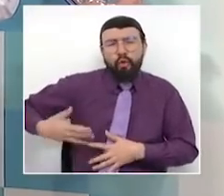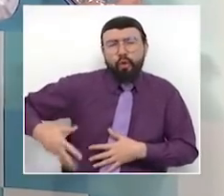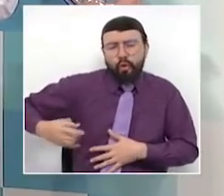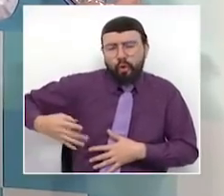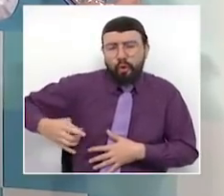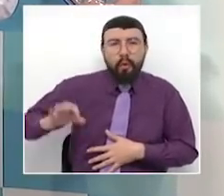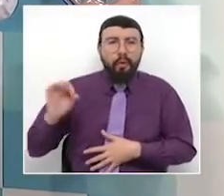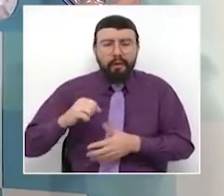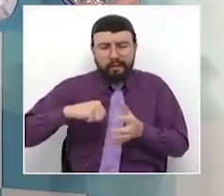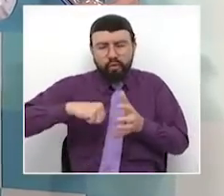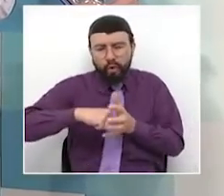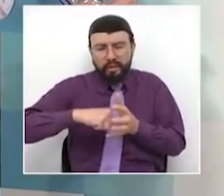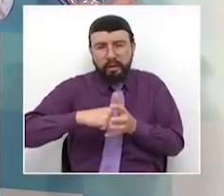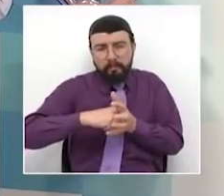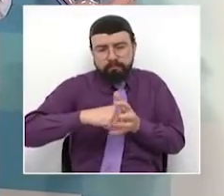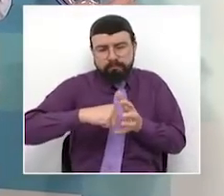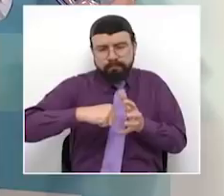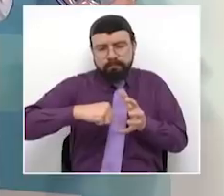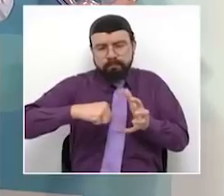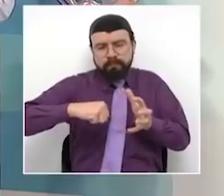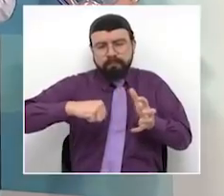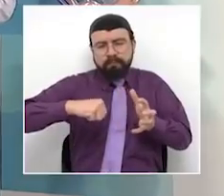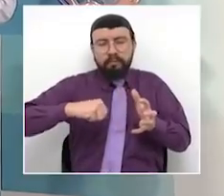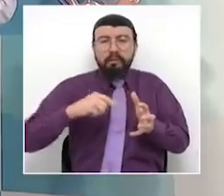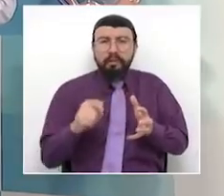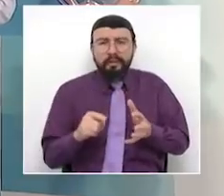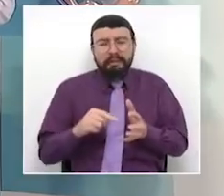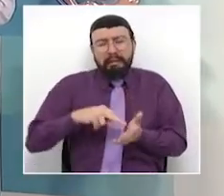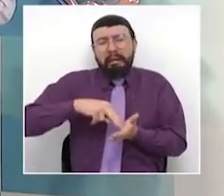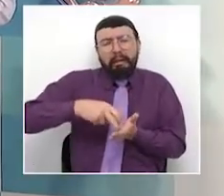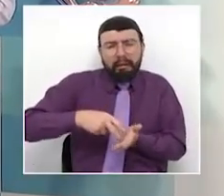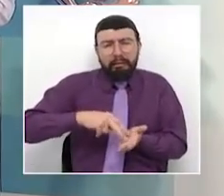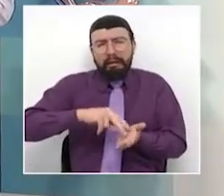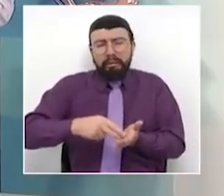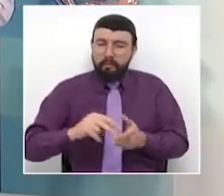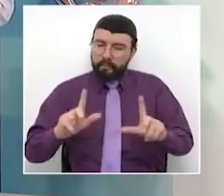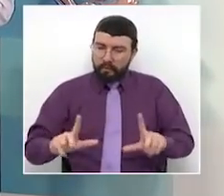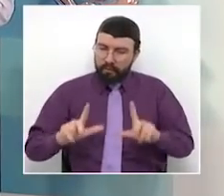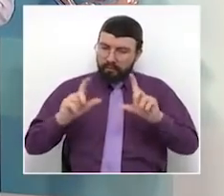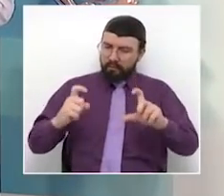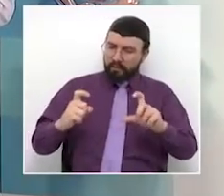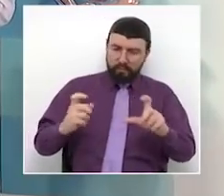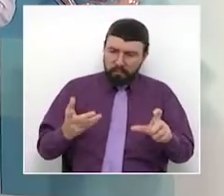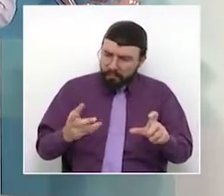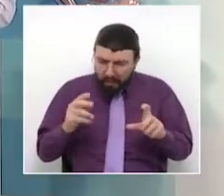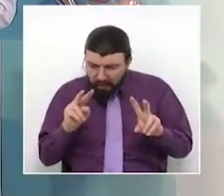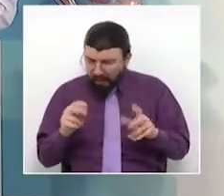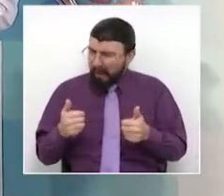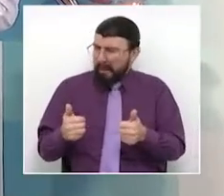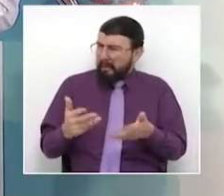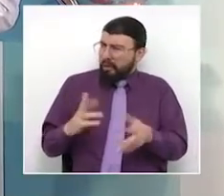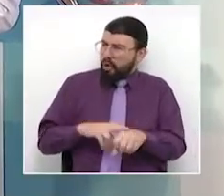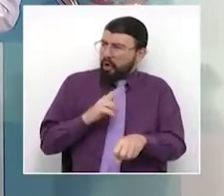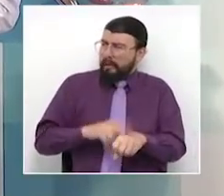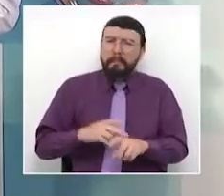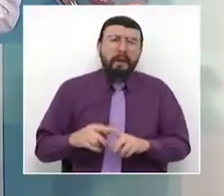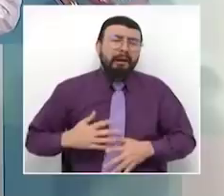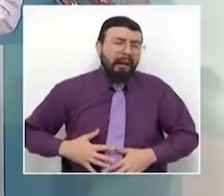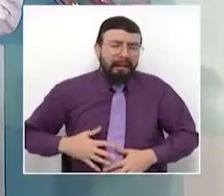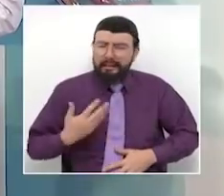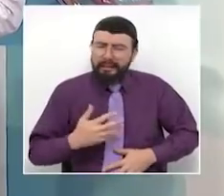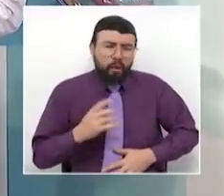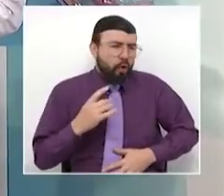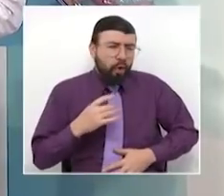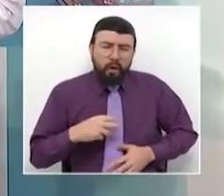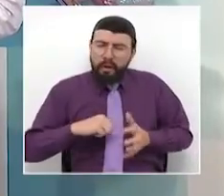rodilla, alteraciones en su movimiento, se toma un rayos X, no, usted no tiene nada, su rodilla está normal y la persona sigue con el dolor.